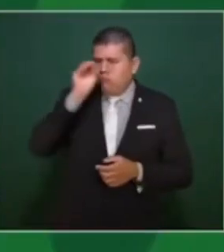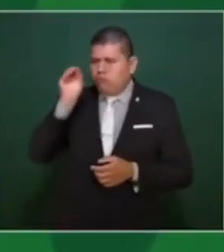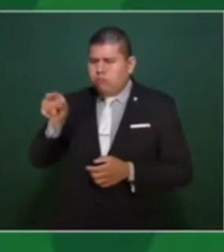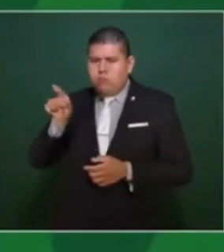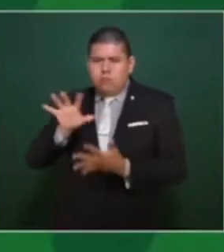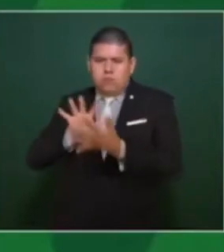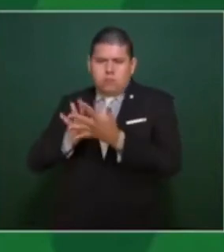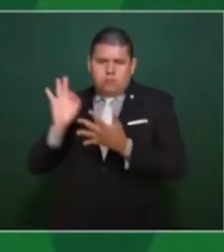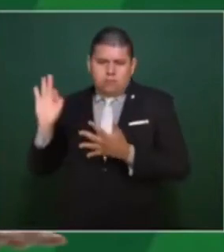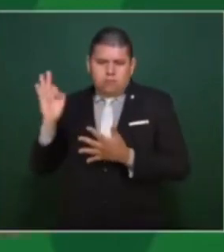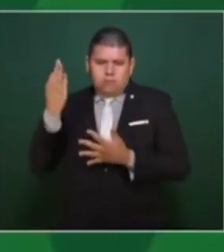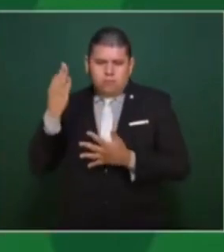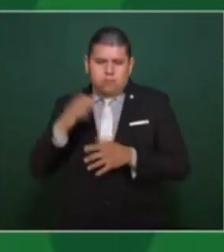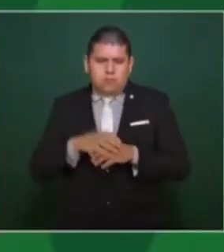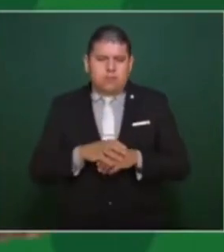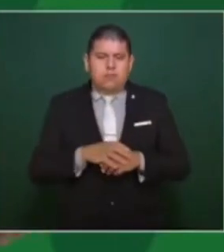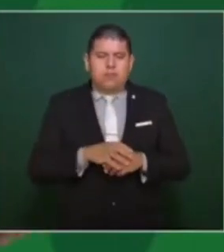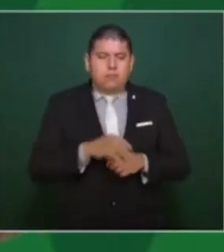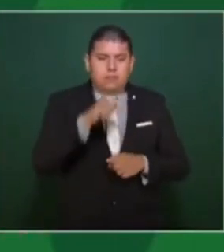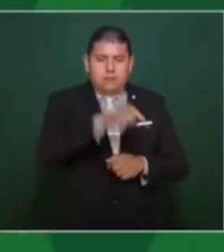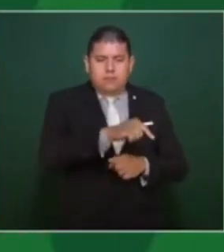reclusos del